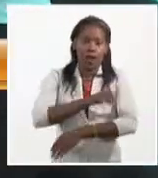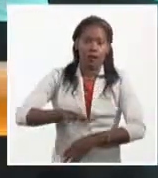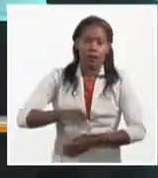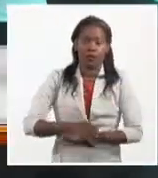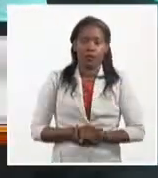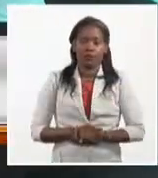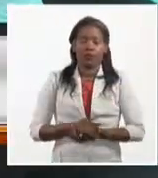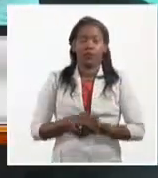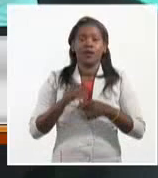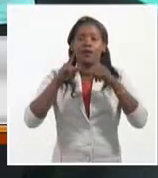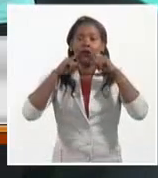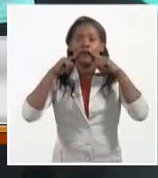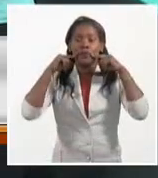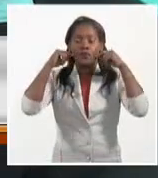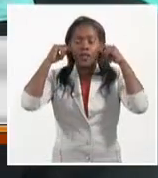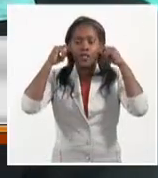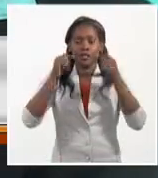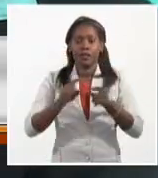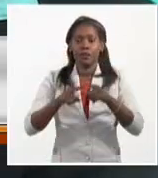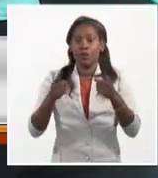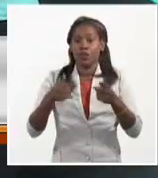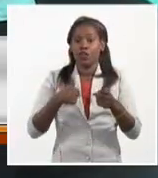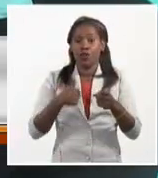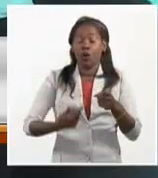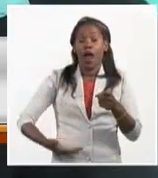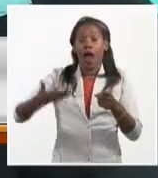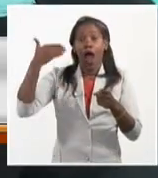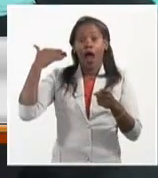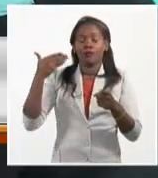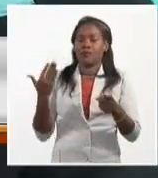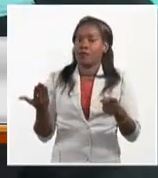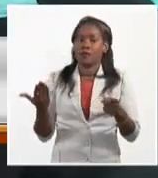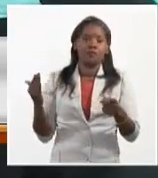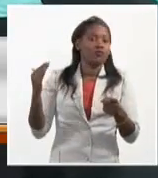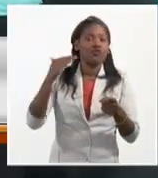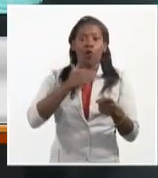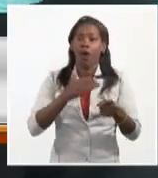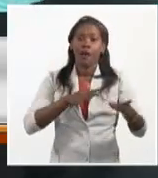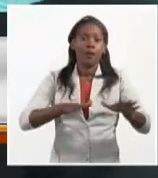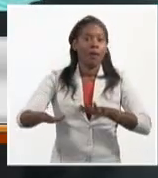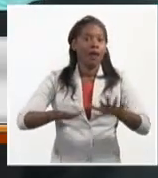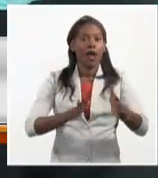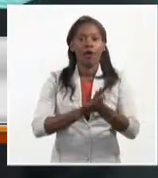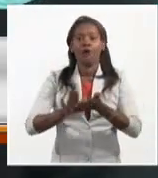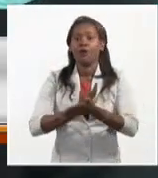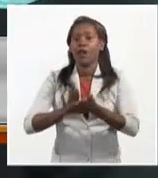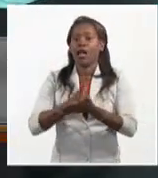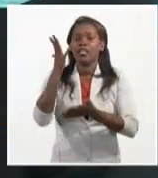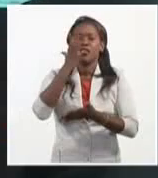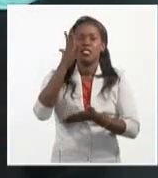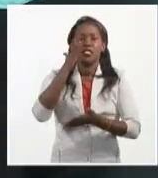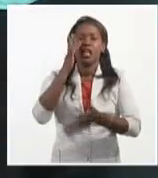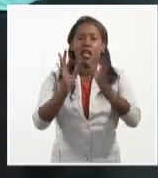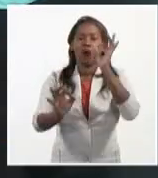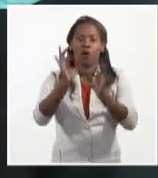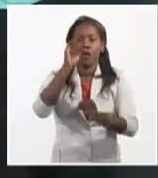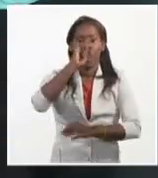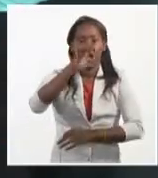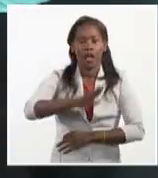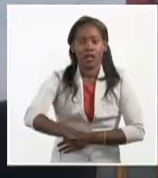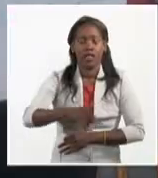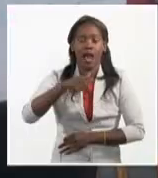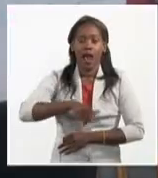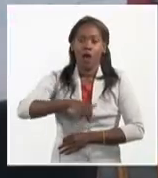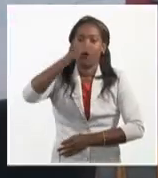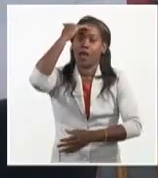por tener condiciones, porque no tenía quien me cuidara a la niña para poder trabajar. ¿Qué opina de la casita? Muy buena que quedó y muy